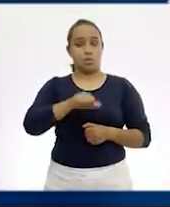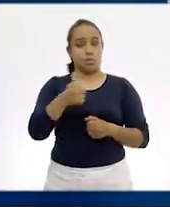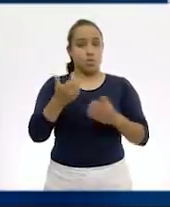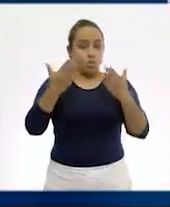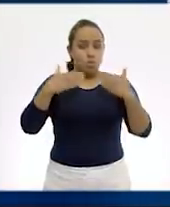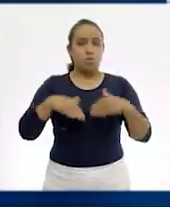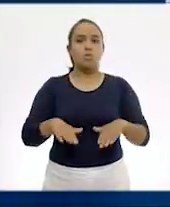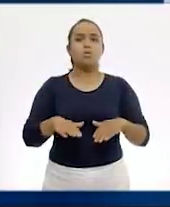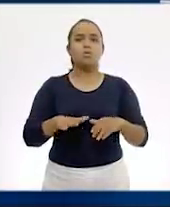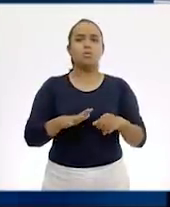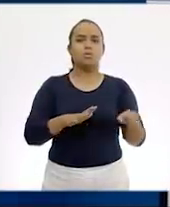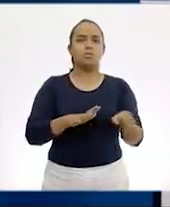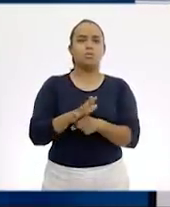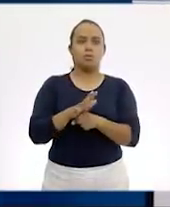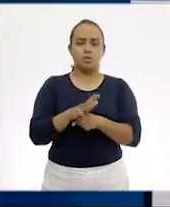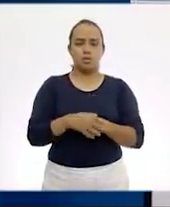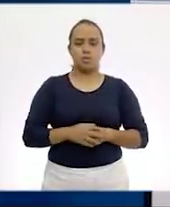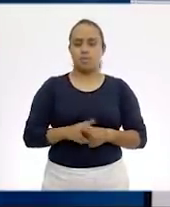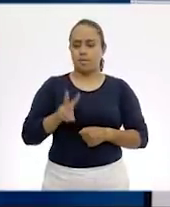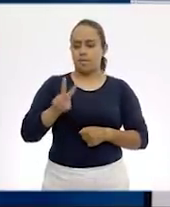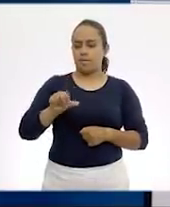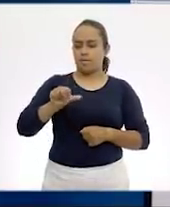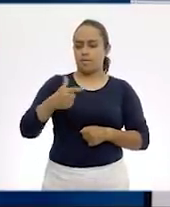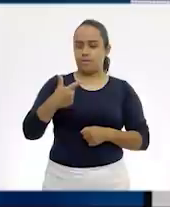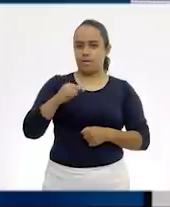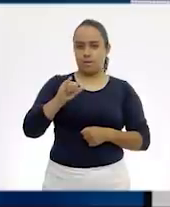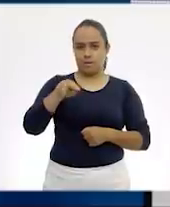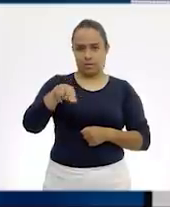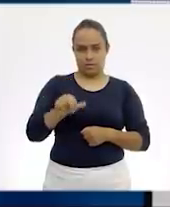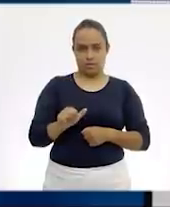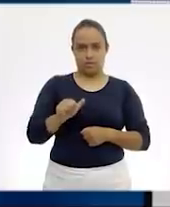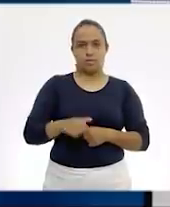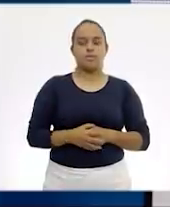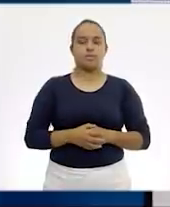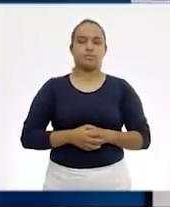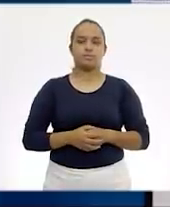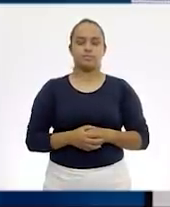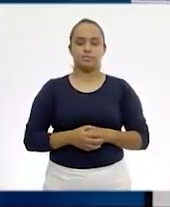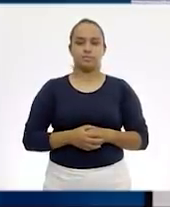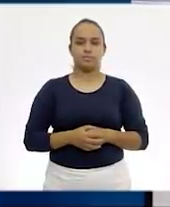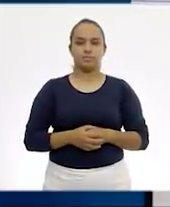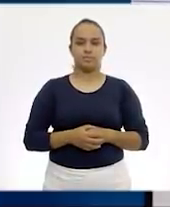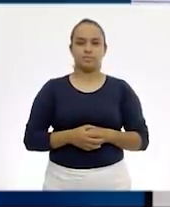siguiente es vagina.